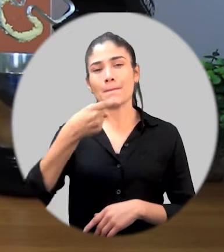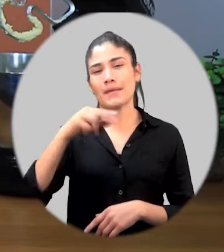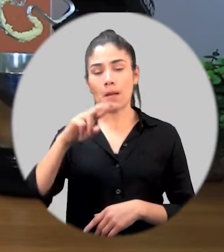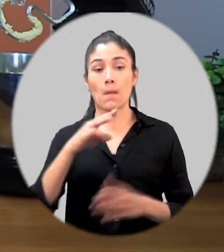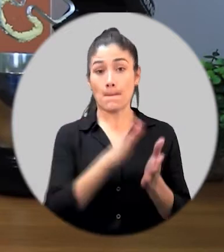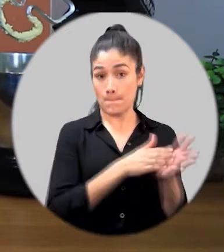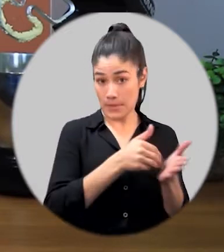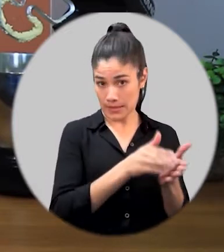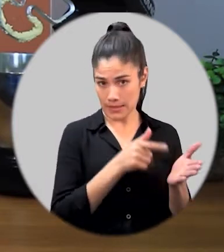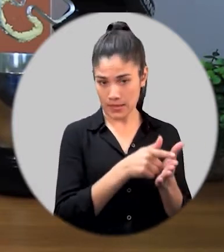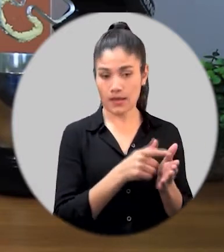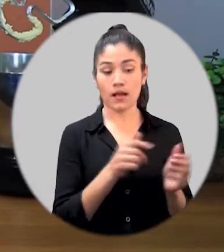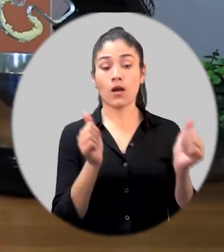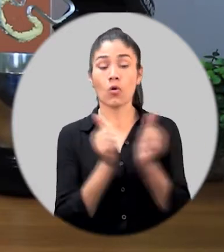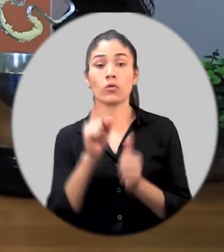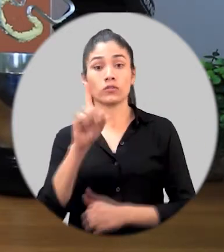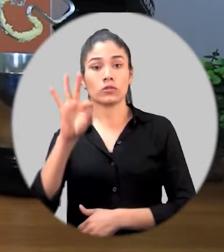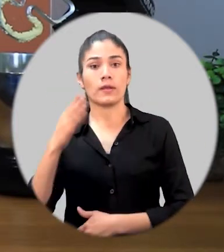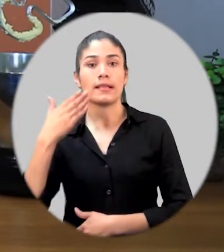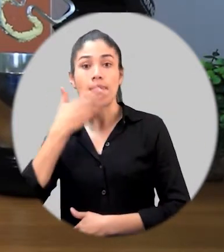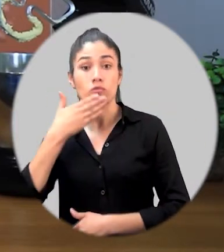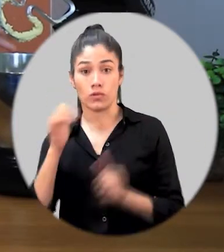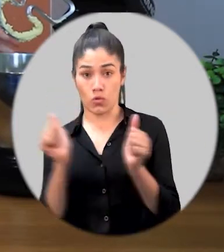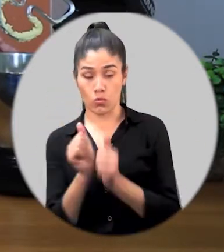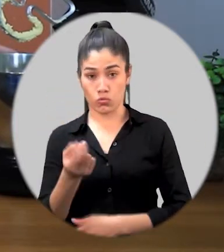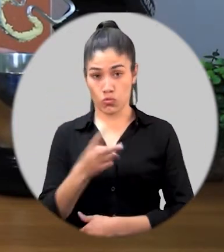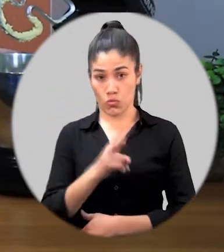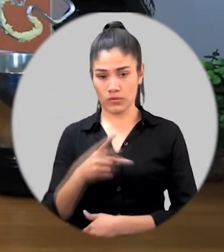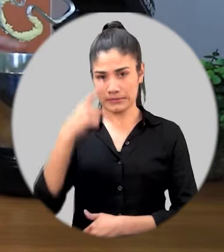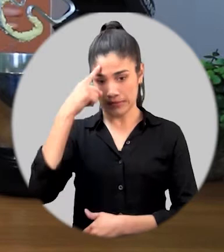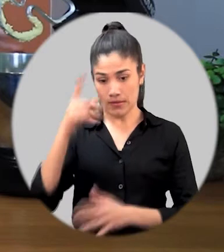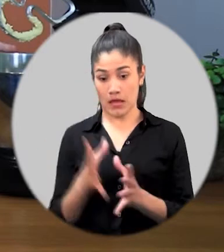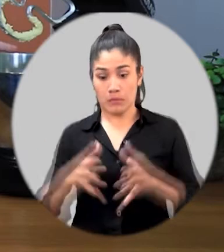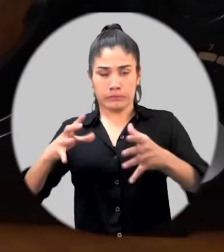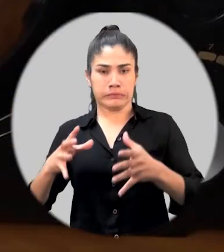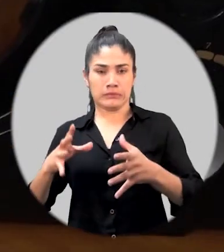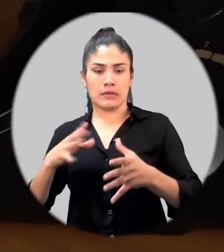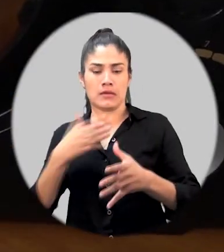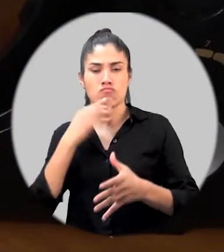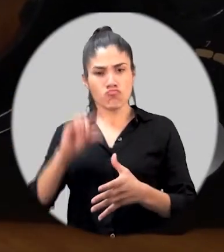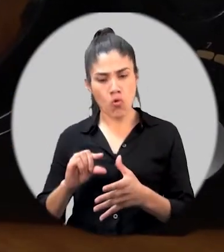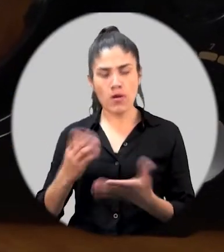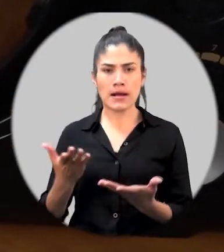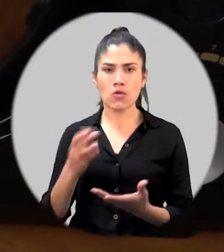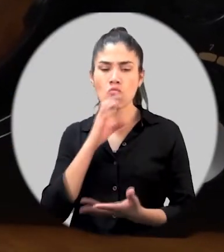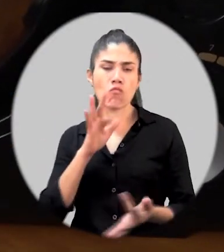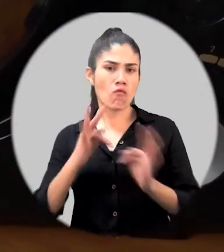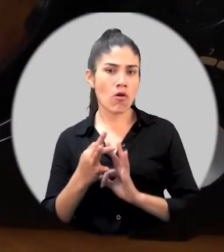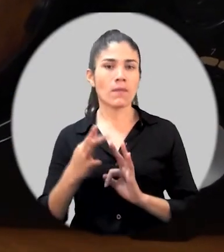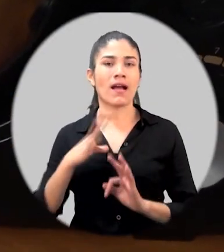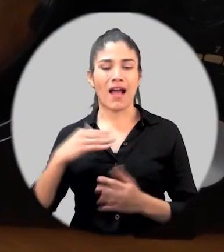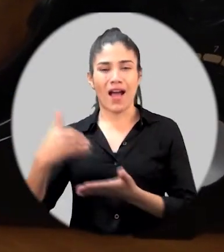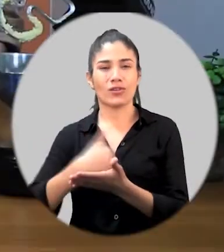manteca y 150 de azúcar. Entonces, como es una poca cantidad para una batidora planetaria, lo que hacemos es ir